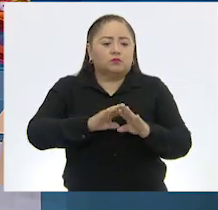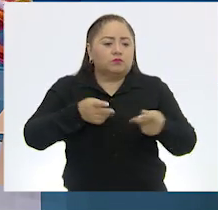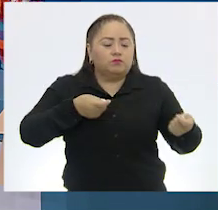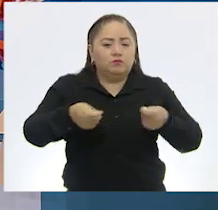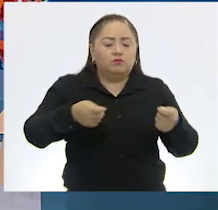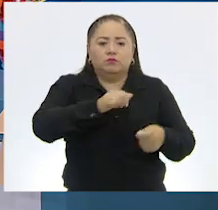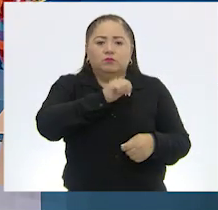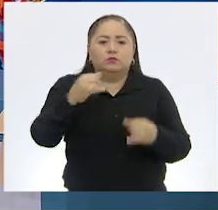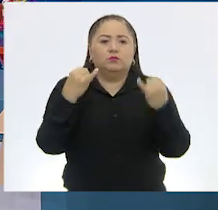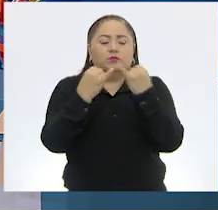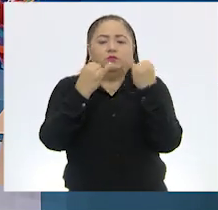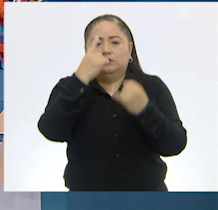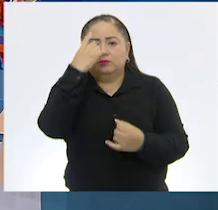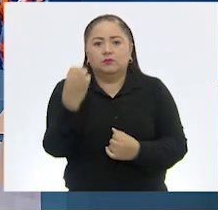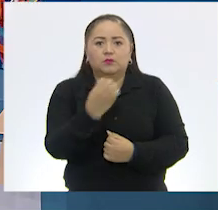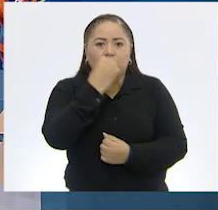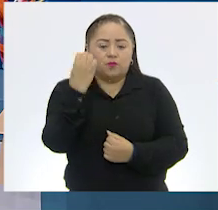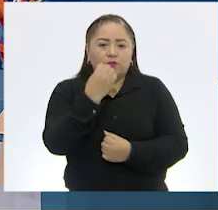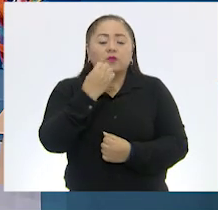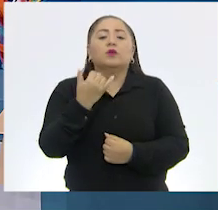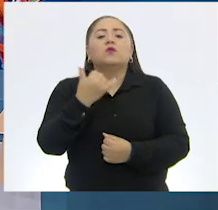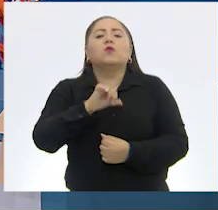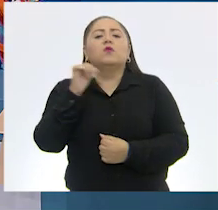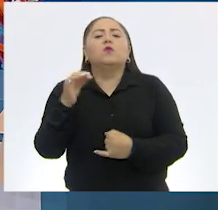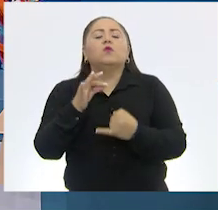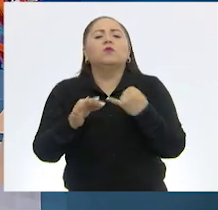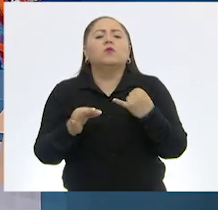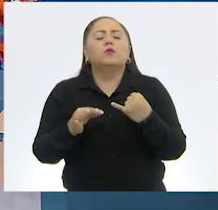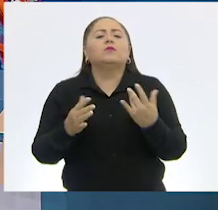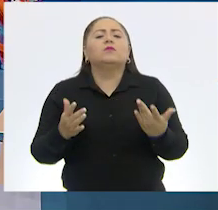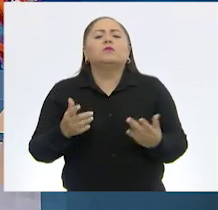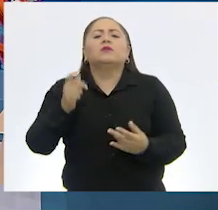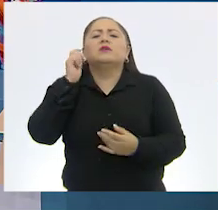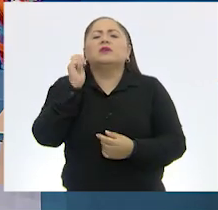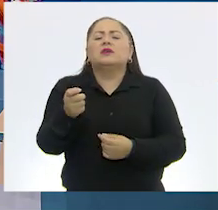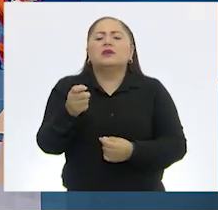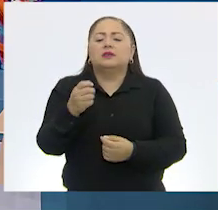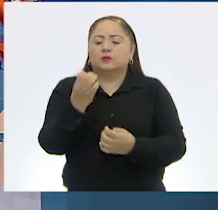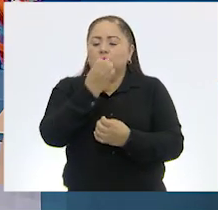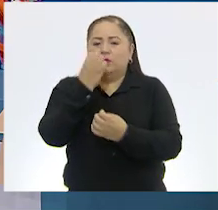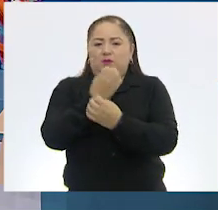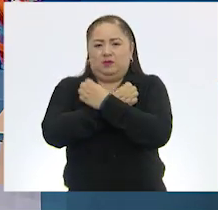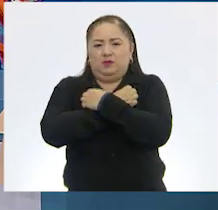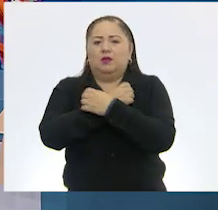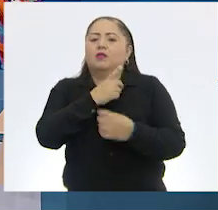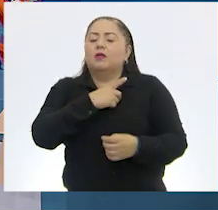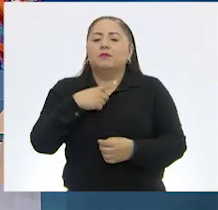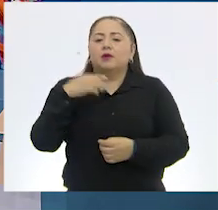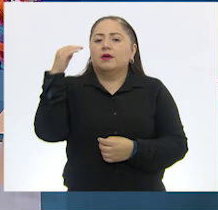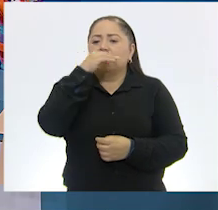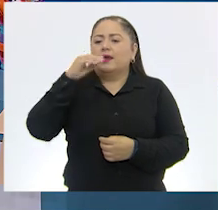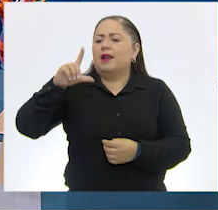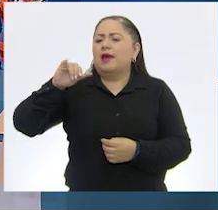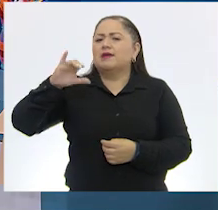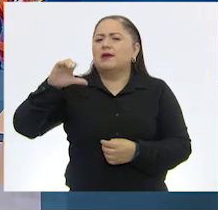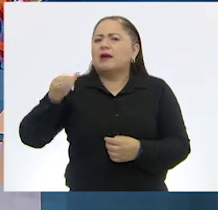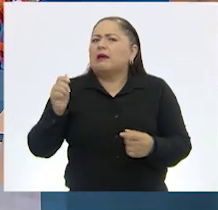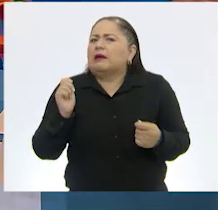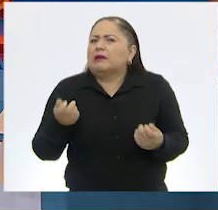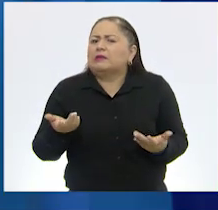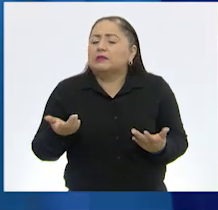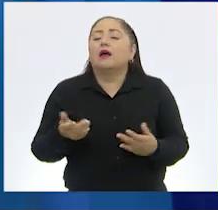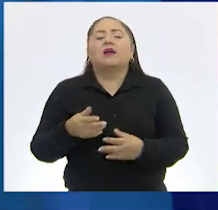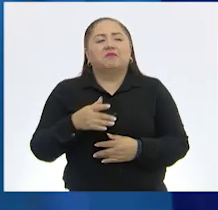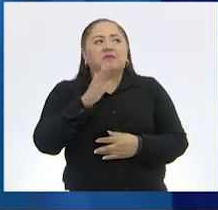las instituciones educativas. Por último, a ver, ¿qué implica que la educación deba ser gratuita y laica, Juan Carlos?